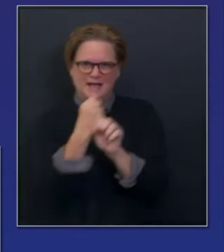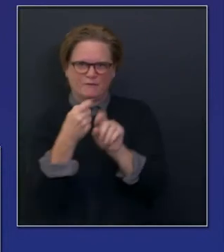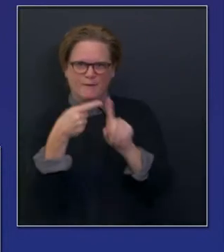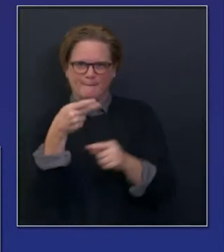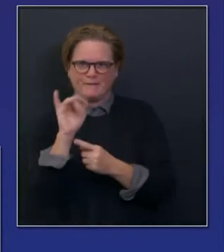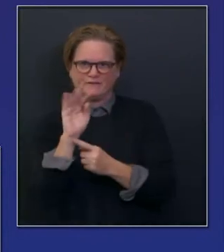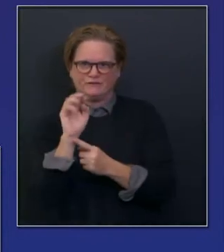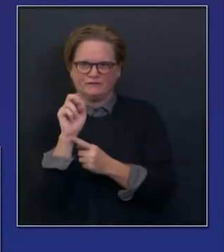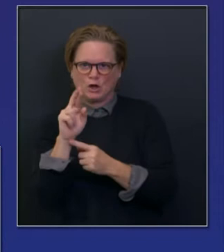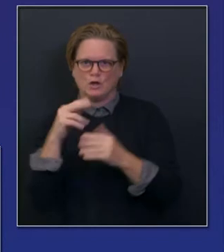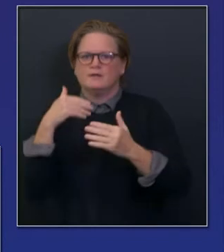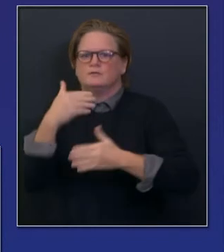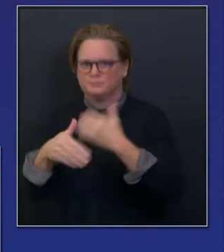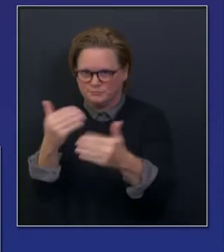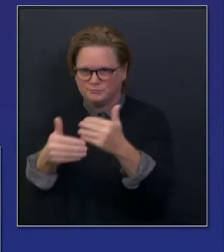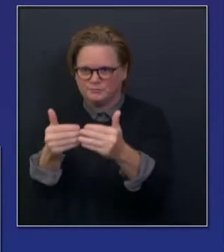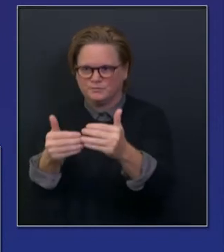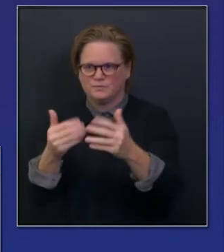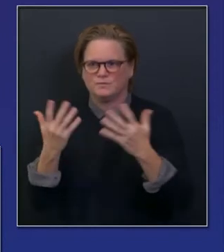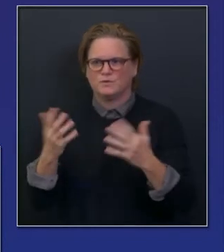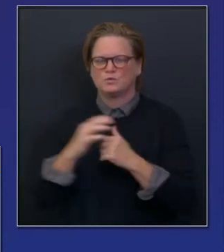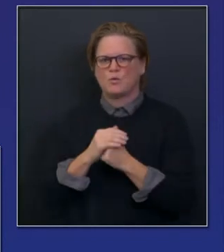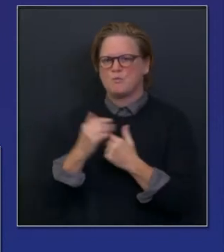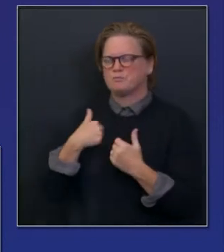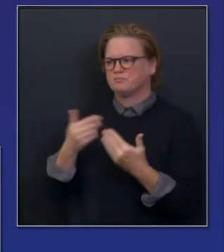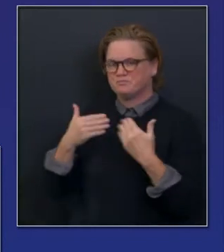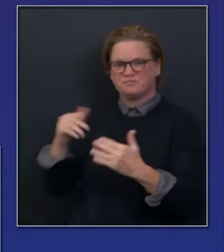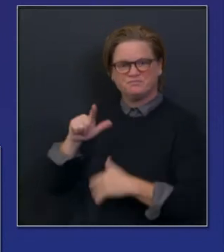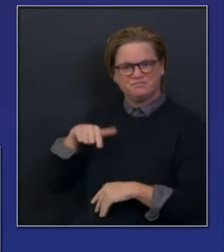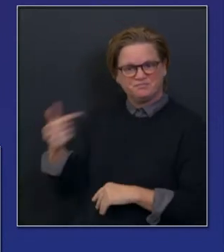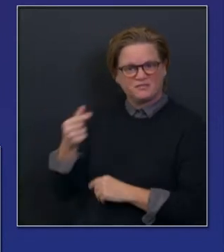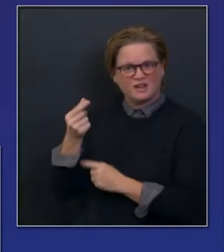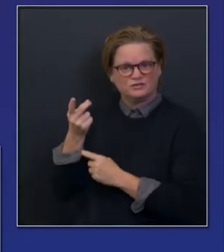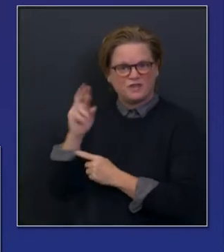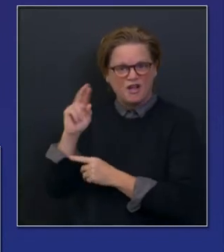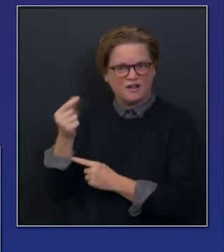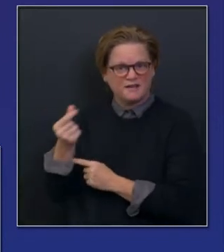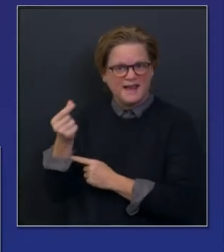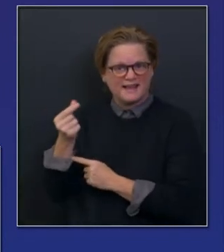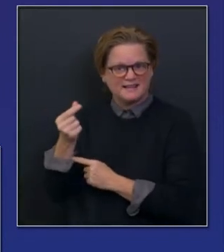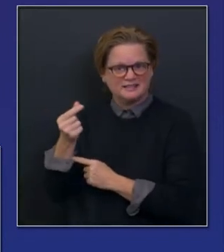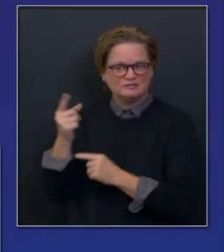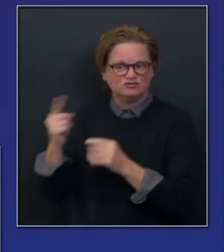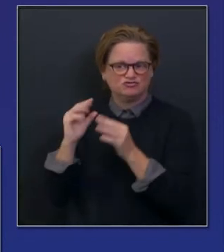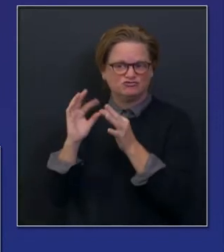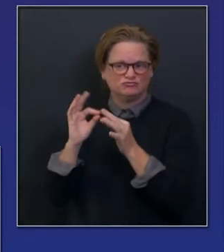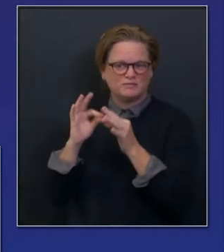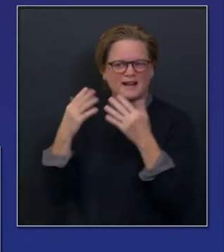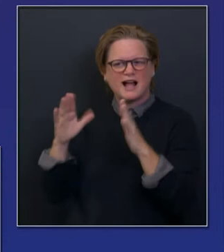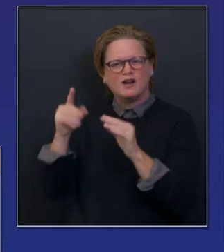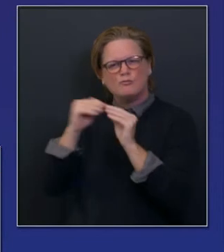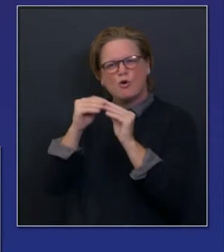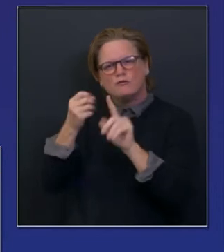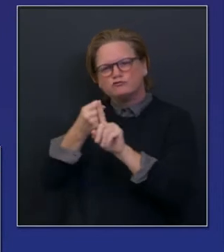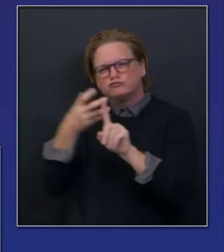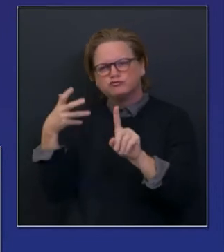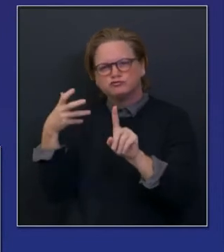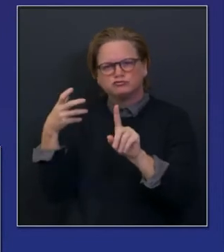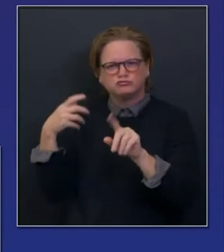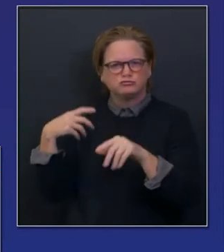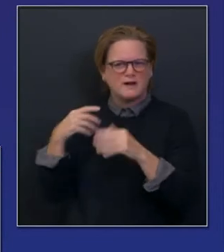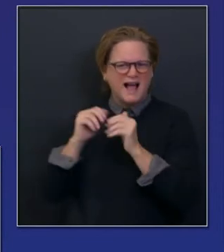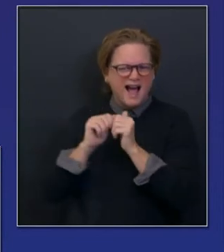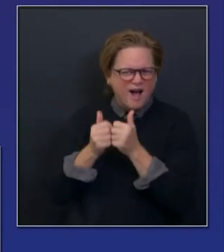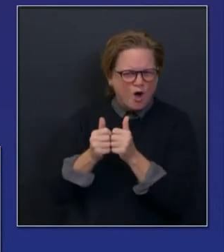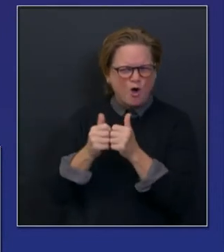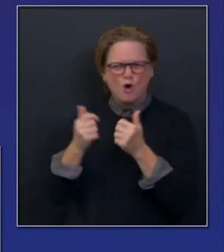doctor Galli que hable sobre las expectativas que tiene él en relación a la transparencia, porque es muy buena pregunta. Cuando llegue esta información